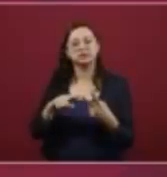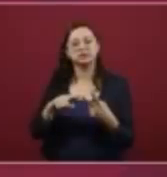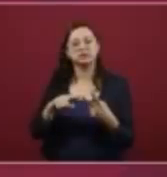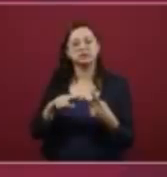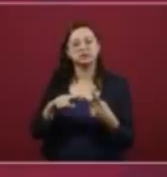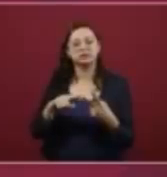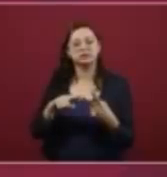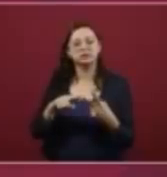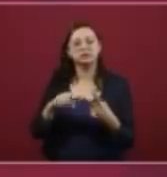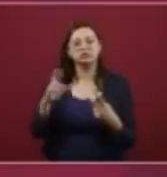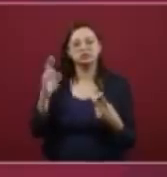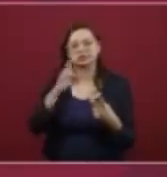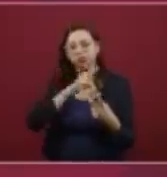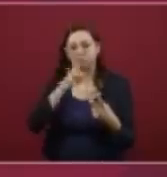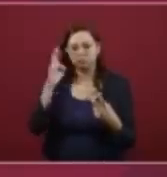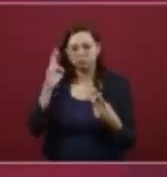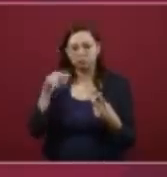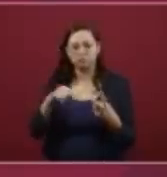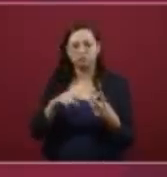de Rusia,